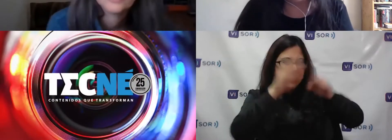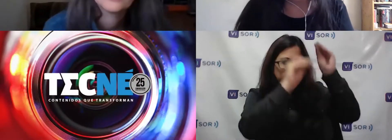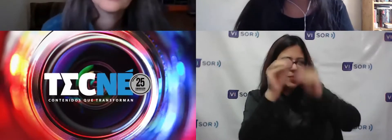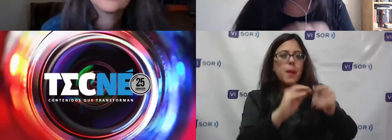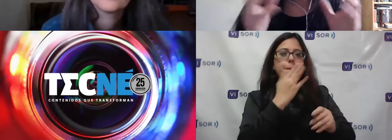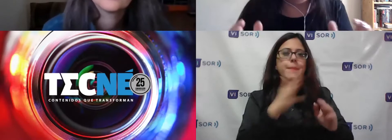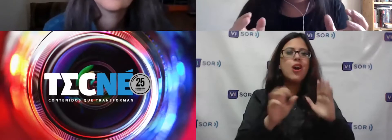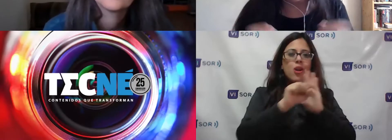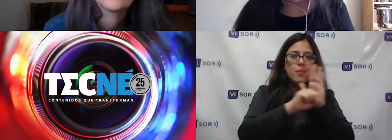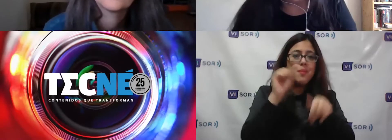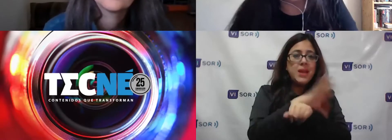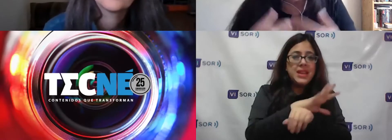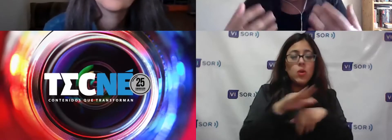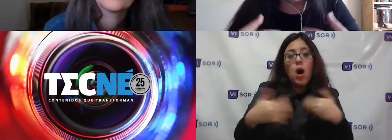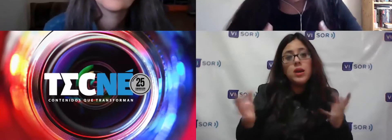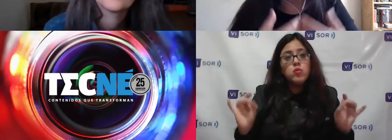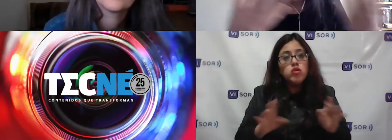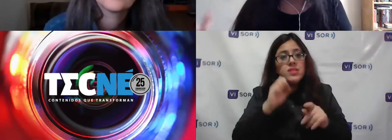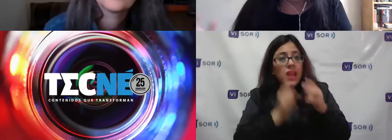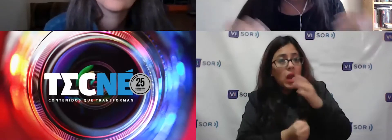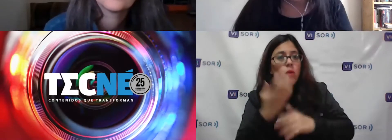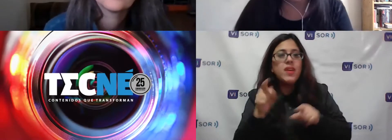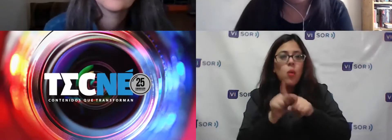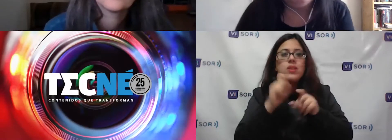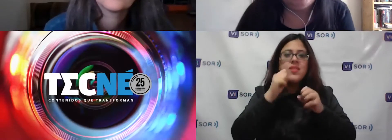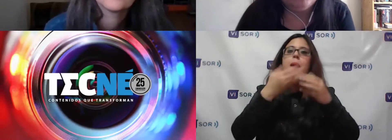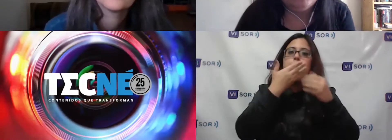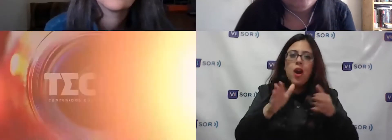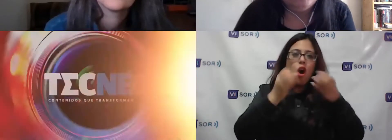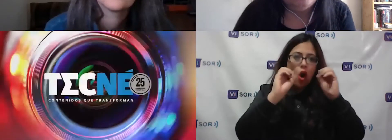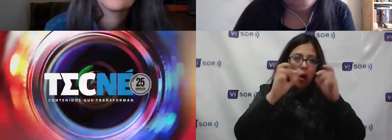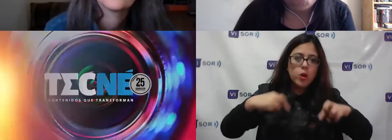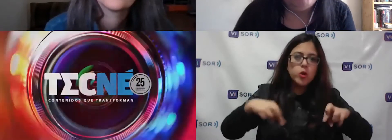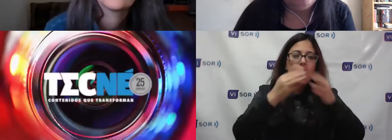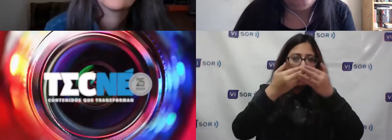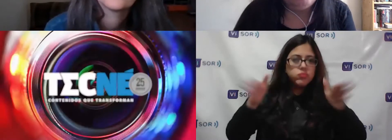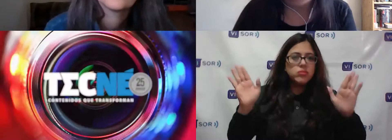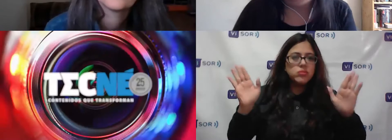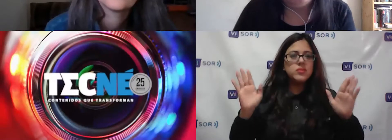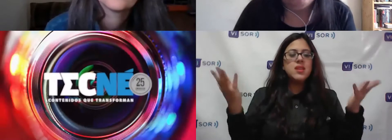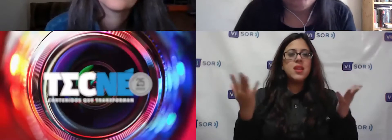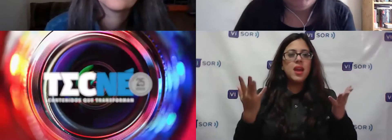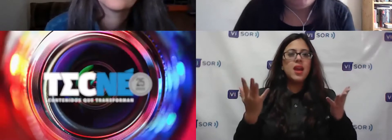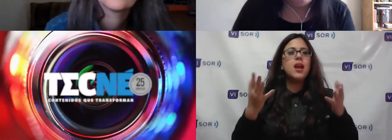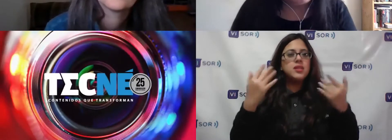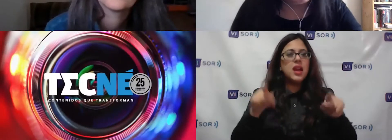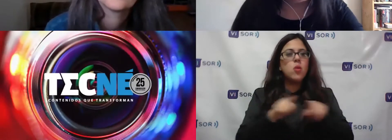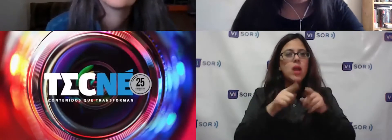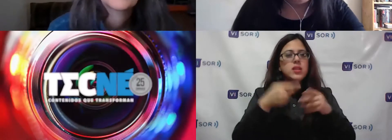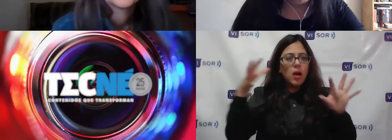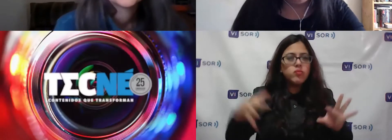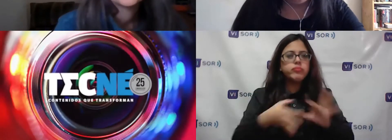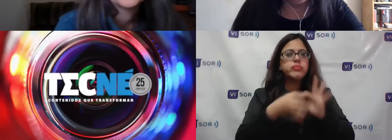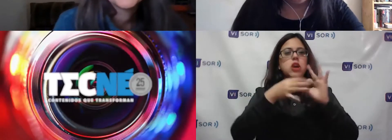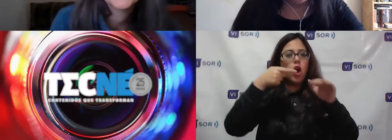posible aunque suena novedad implica también abrir mejores oportunidades también de impacto de profundidad con la película